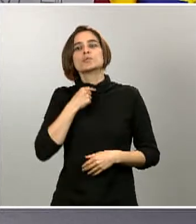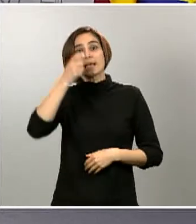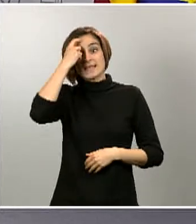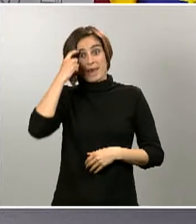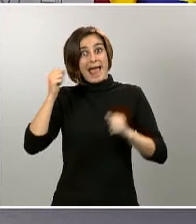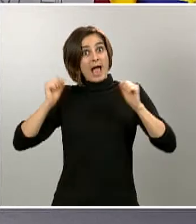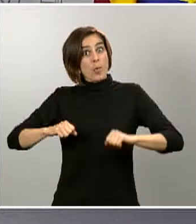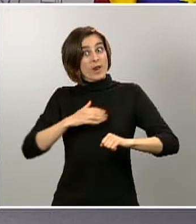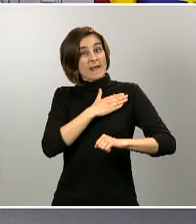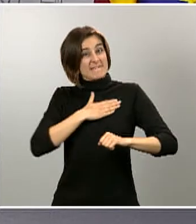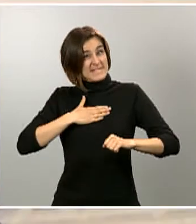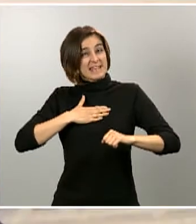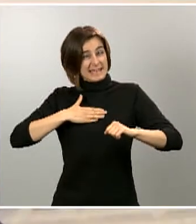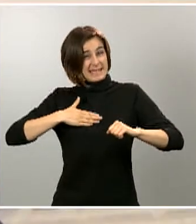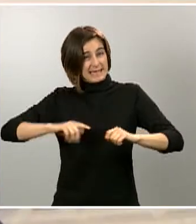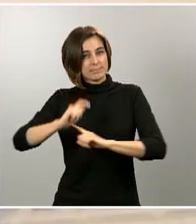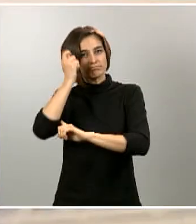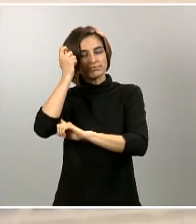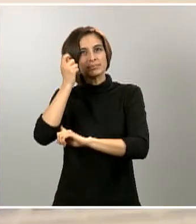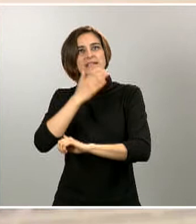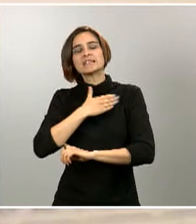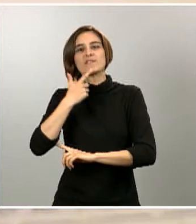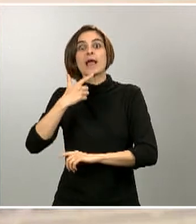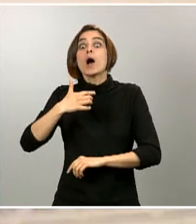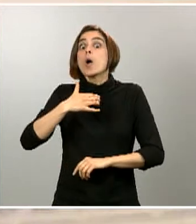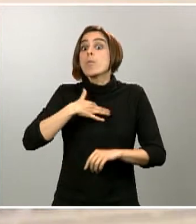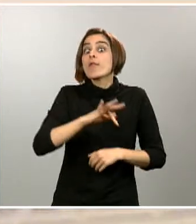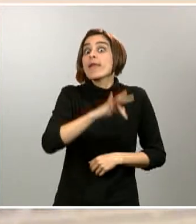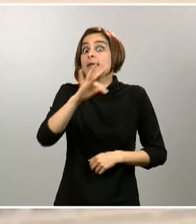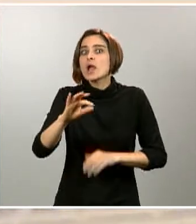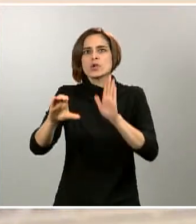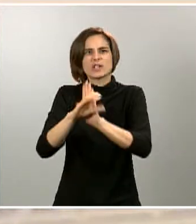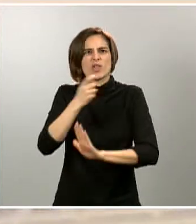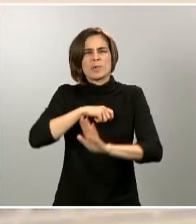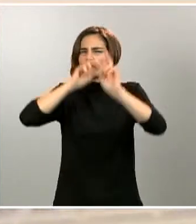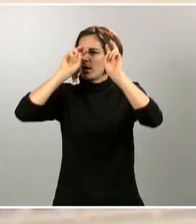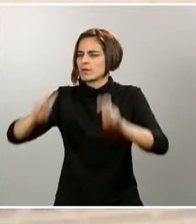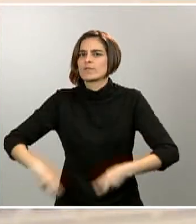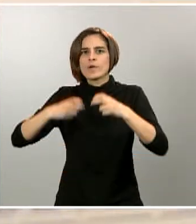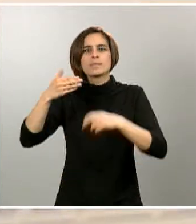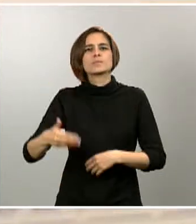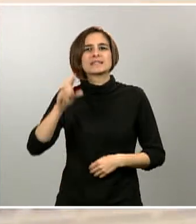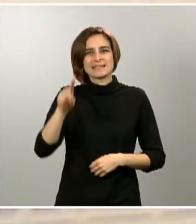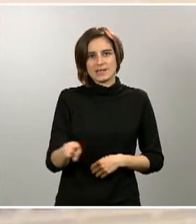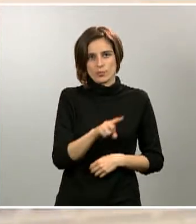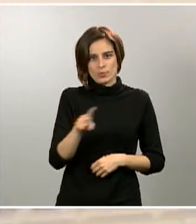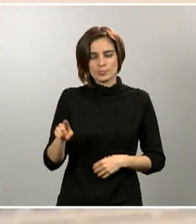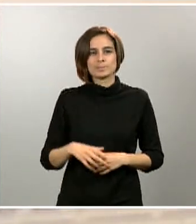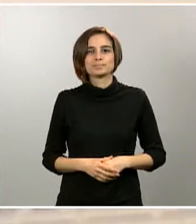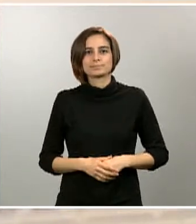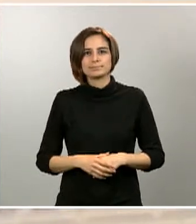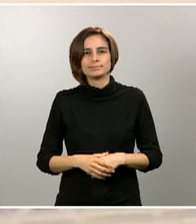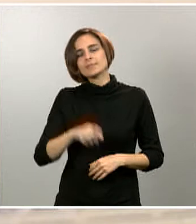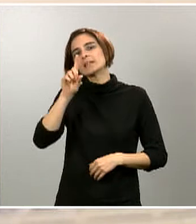una gran reforma de la Constitución española. También le quería preguntar si el presidente